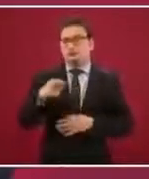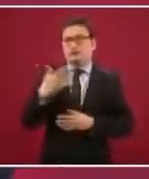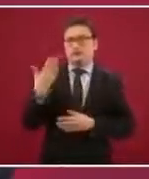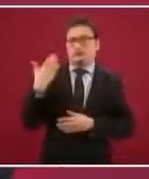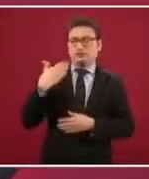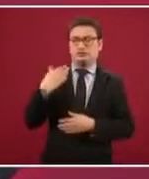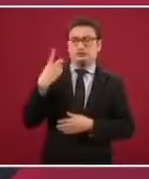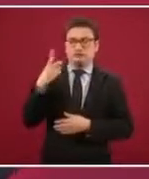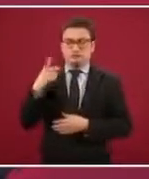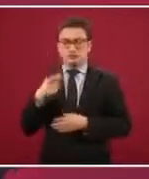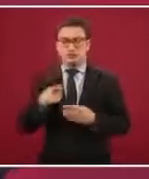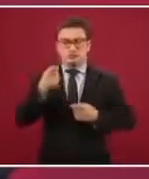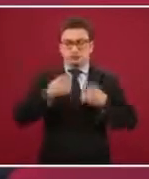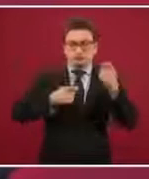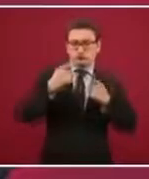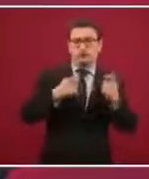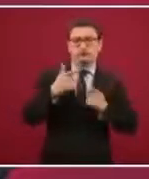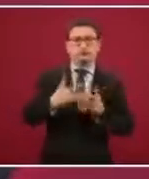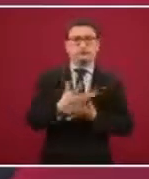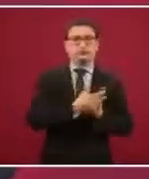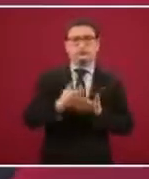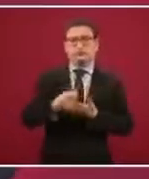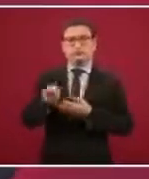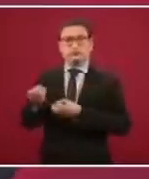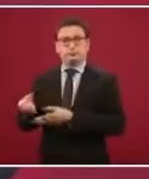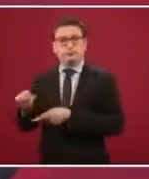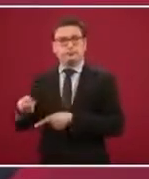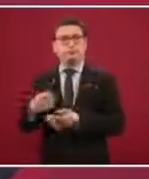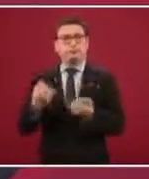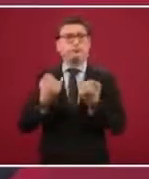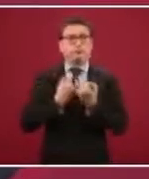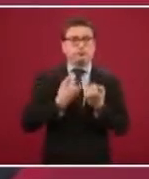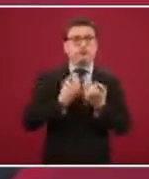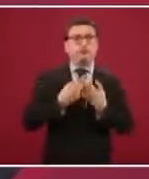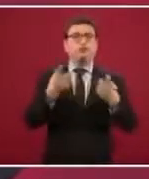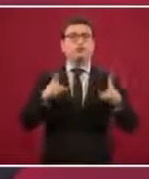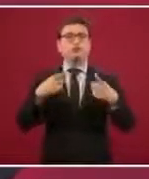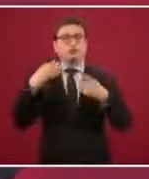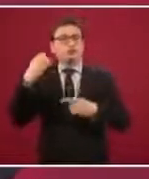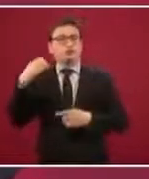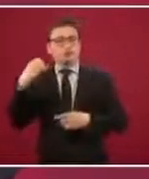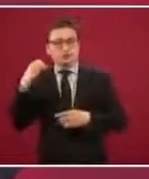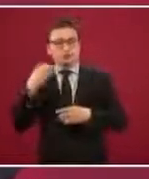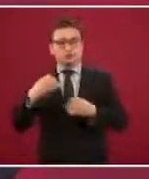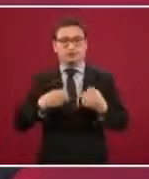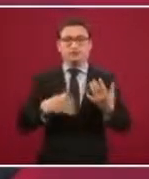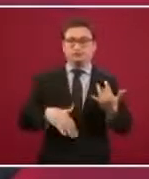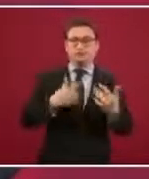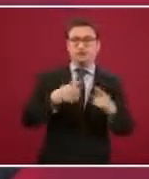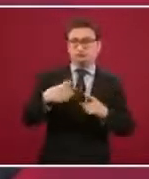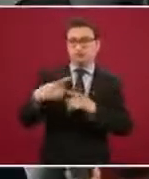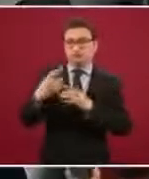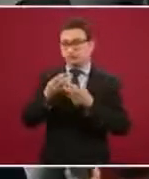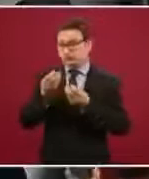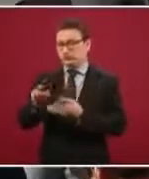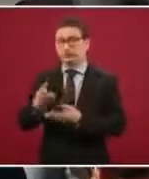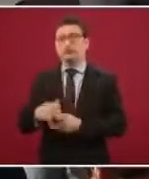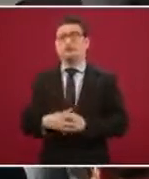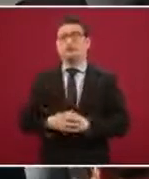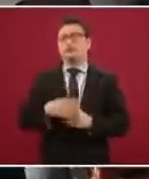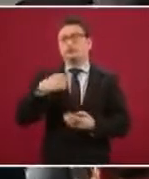diciembre se destinó a ella o la subasta para los instrumentos musicales en oaxaca y yo creo que